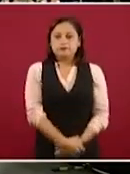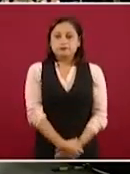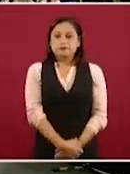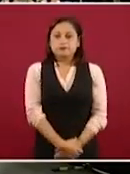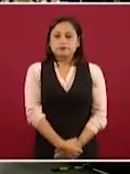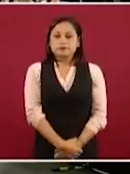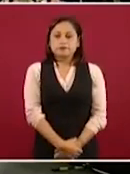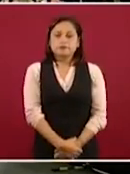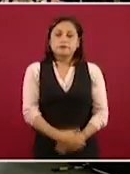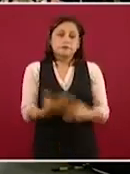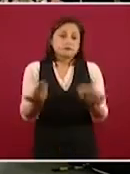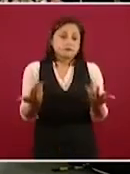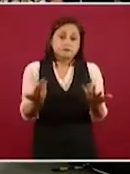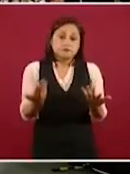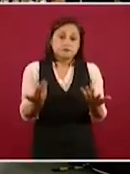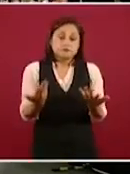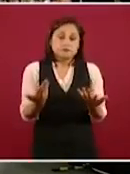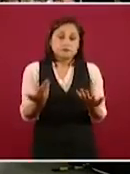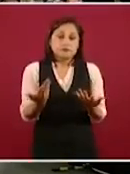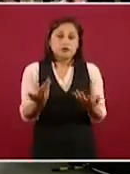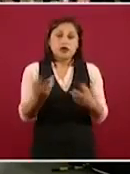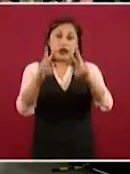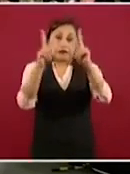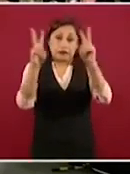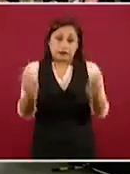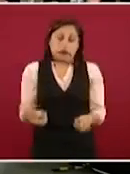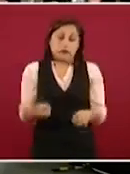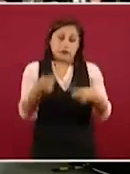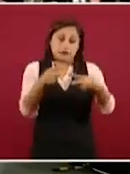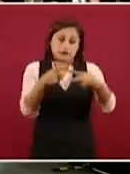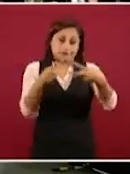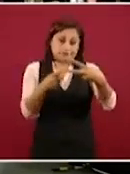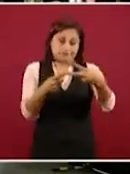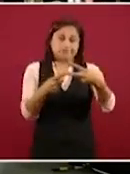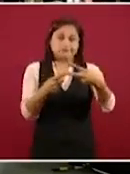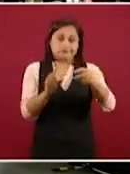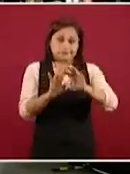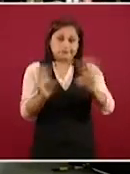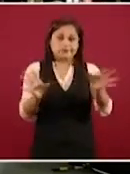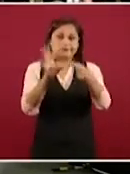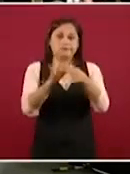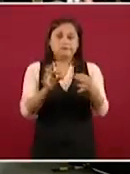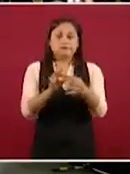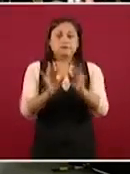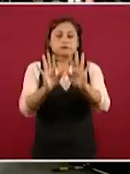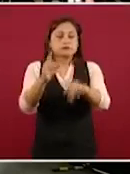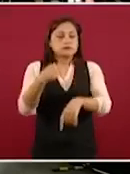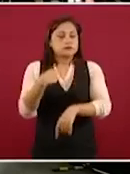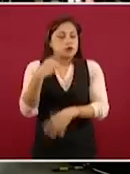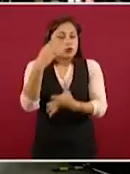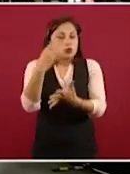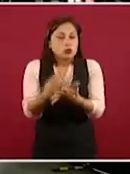Muy bien, pues estos son los dos temas que abordamos. Quiero nada más